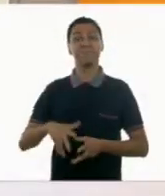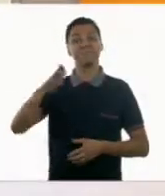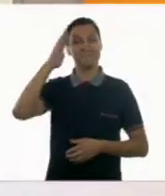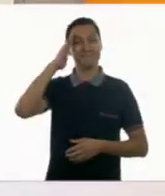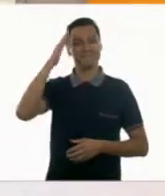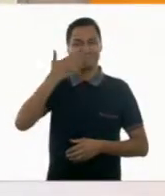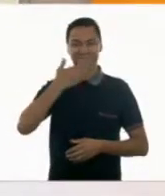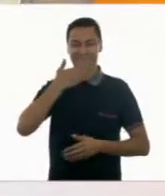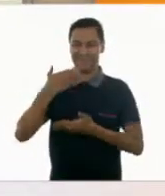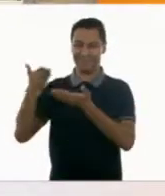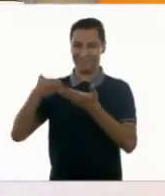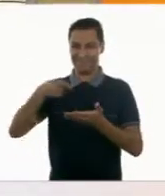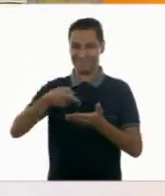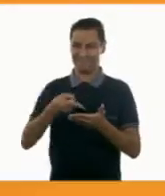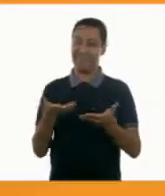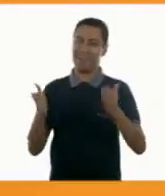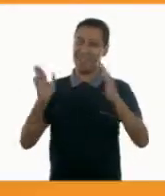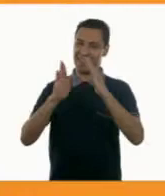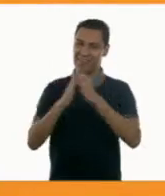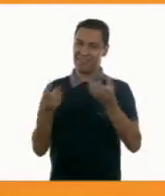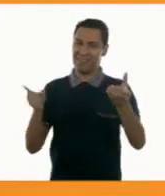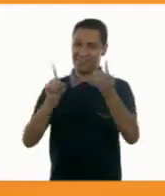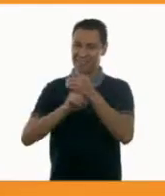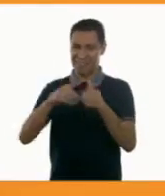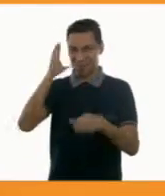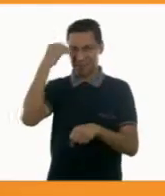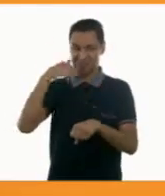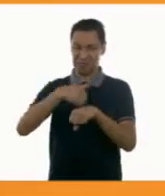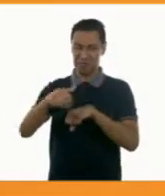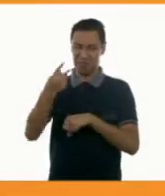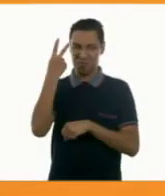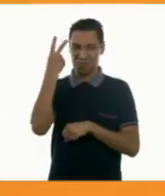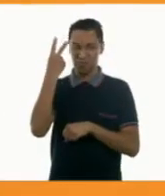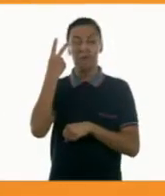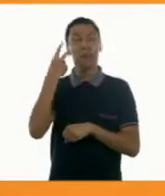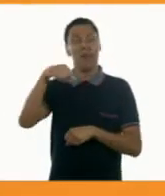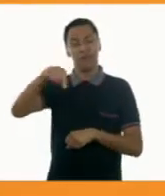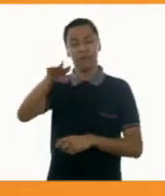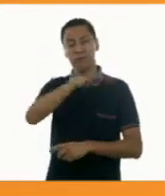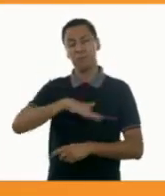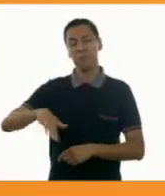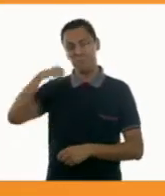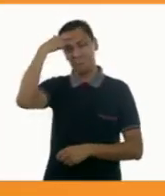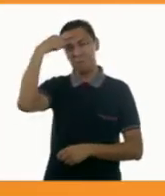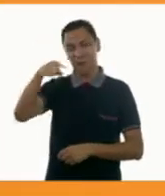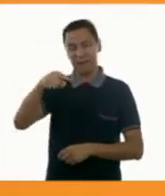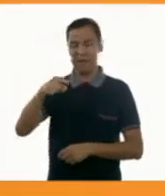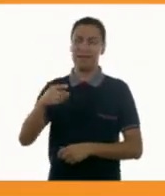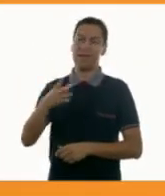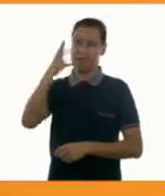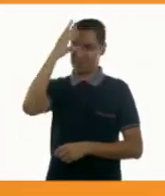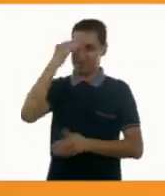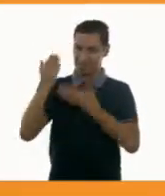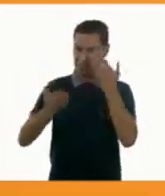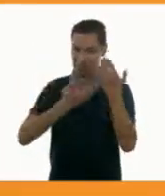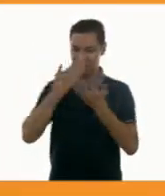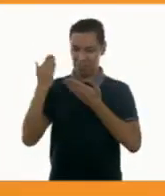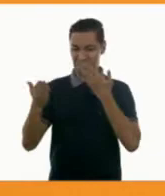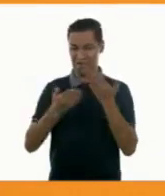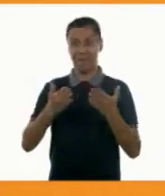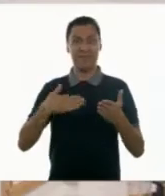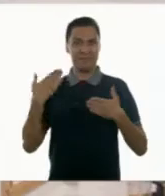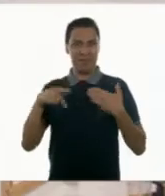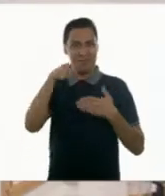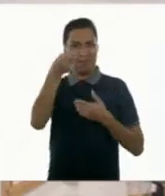Les damos la bienvenida a Aprende en Casa 2, un espacio en el que vamos a poder estudiar y divertirnos desde nuestros hogares. Hoy